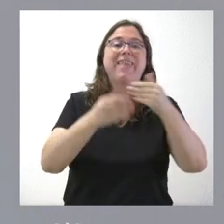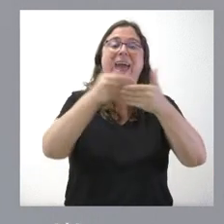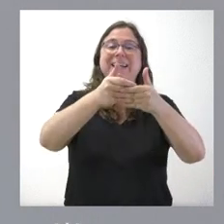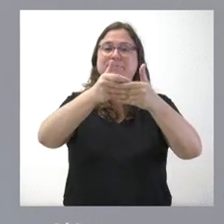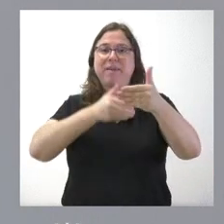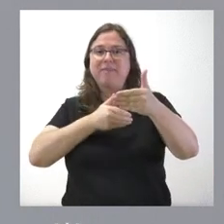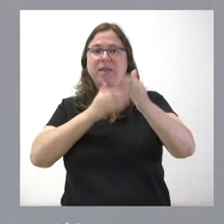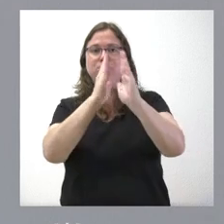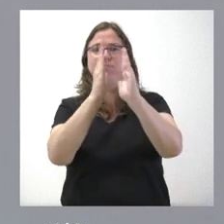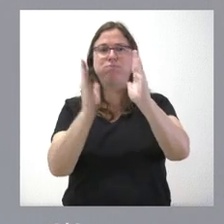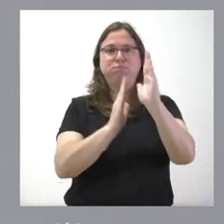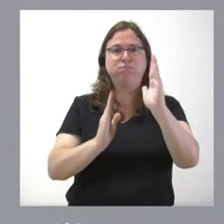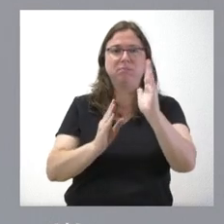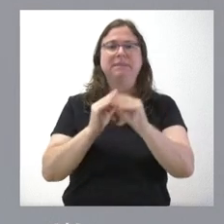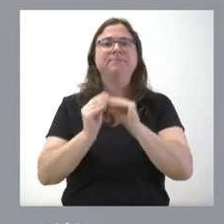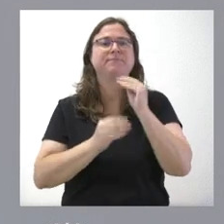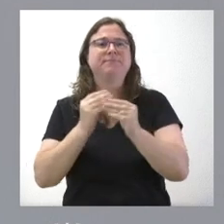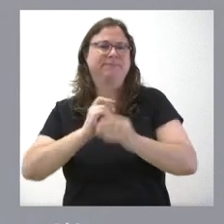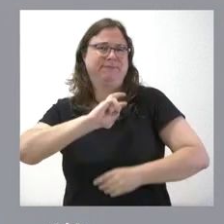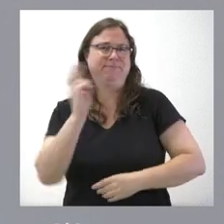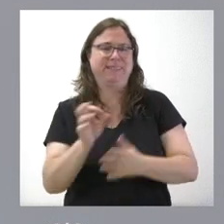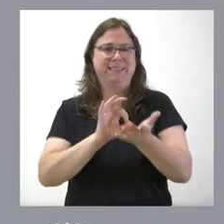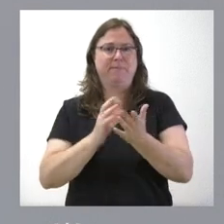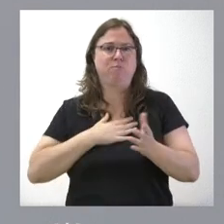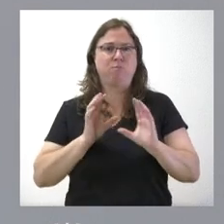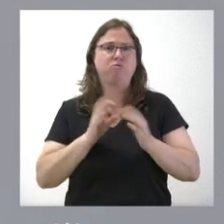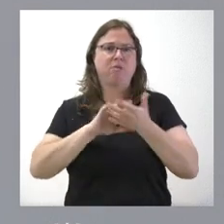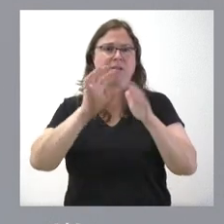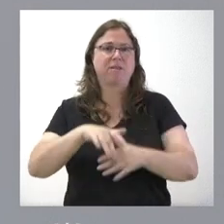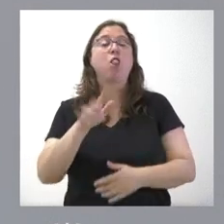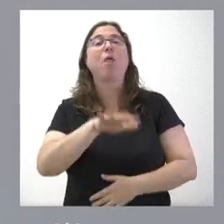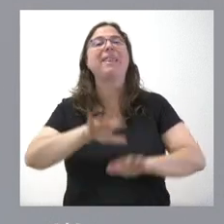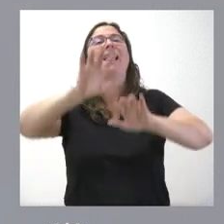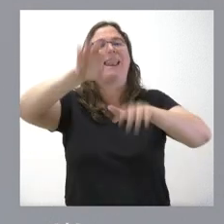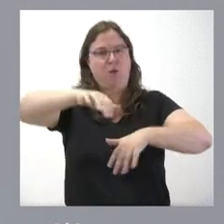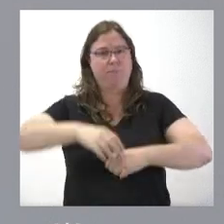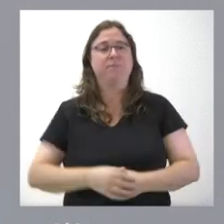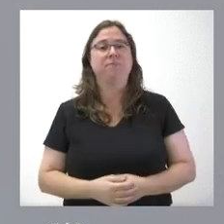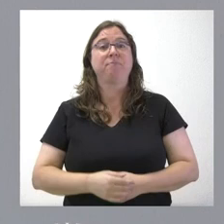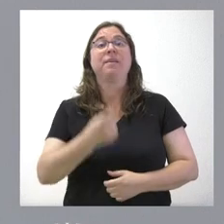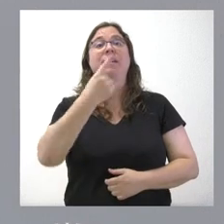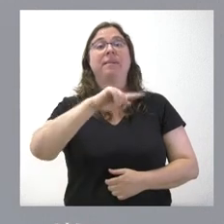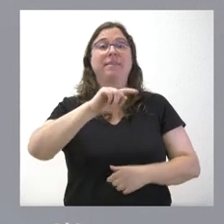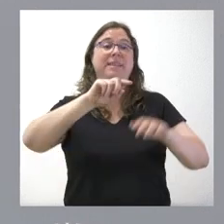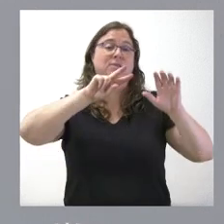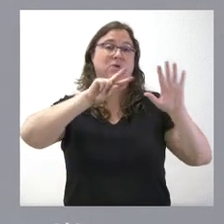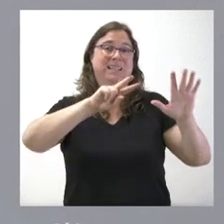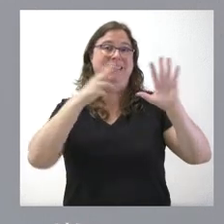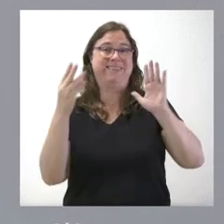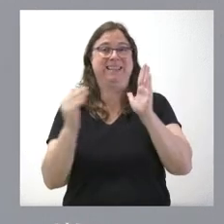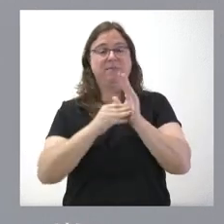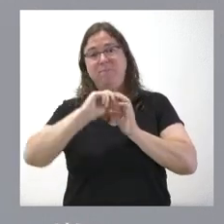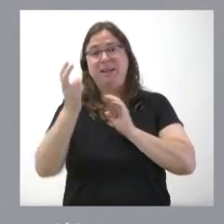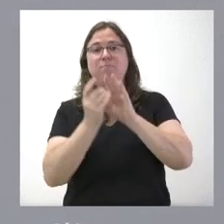expedientes que se han generado por los distintos servicios de la junta de Castilla de León en León 173,000 para impulsar acciones de